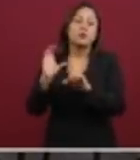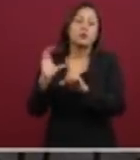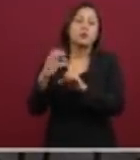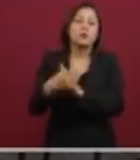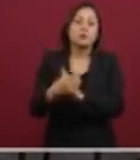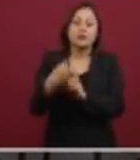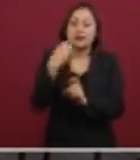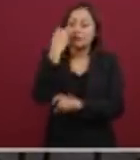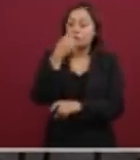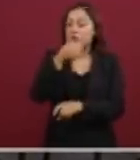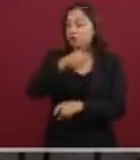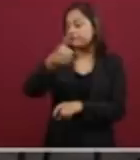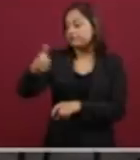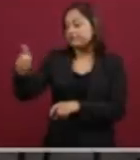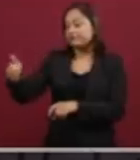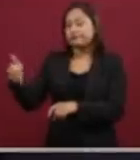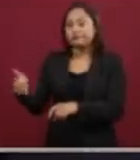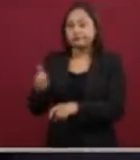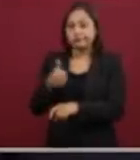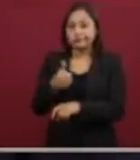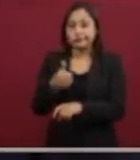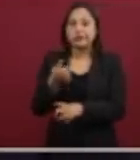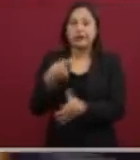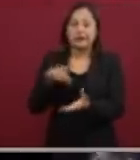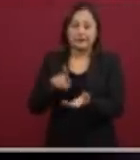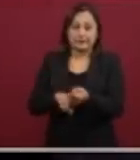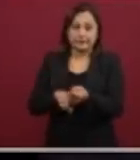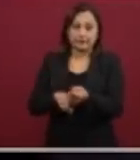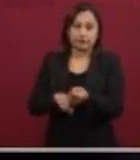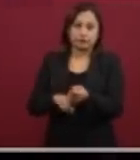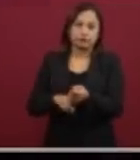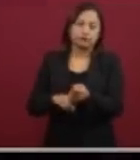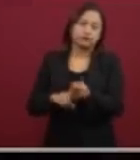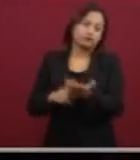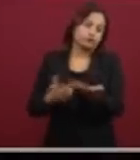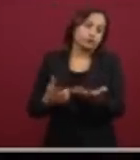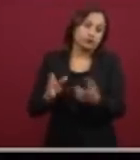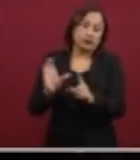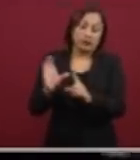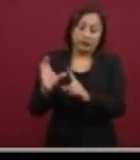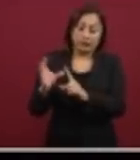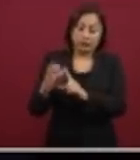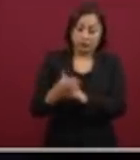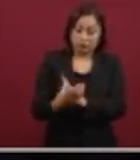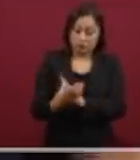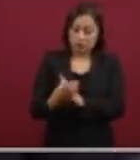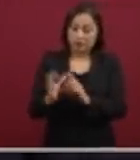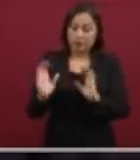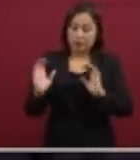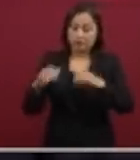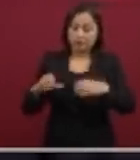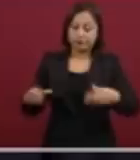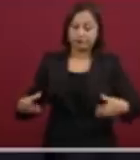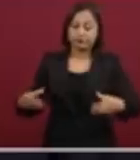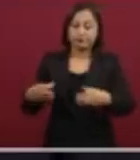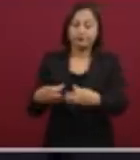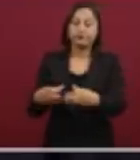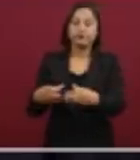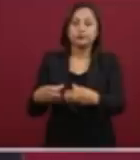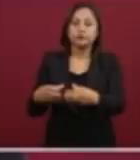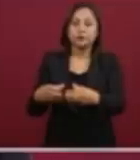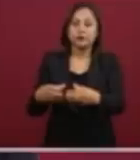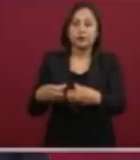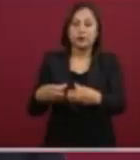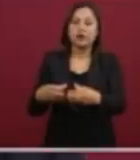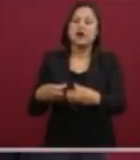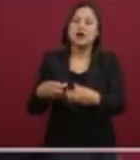escuela y que, teniendo ya los comités en todas las escuelas, que participen